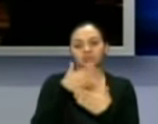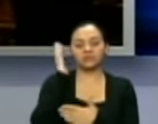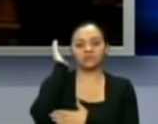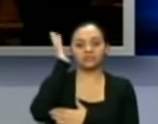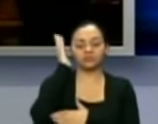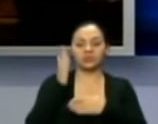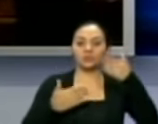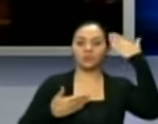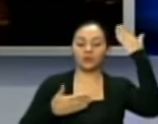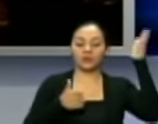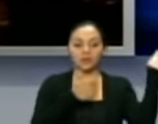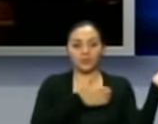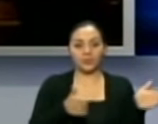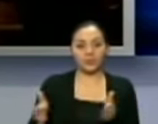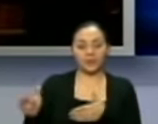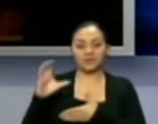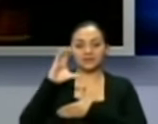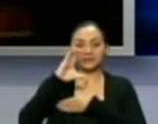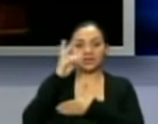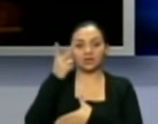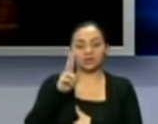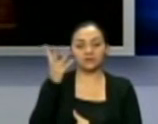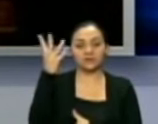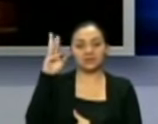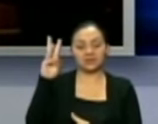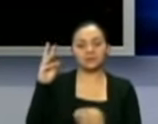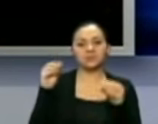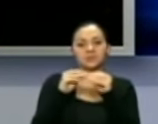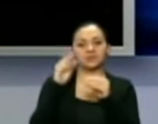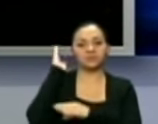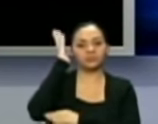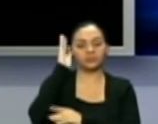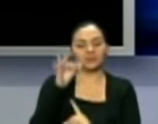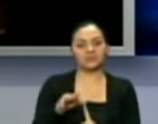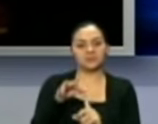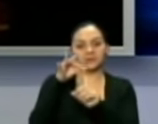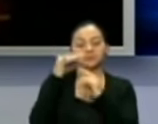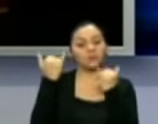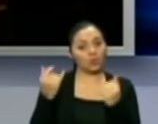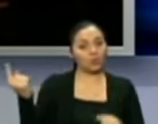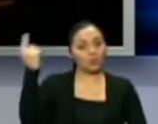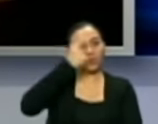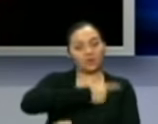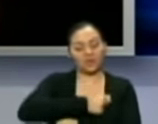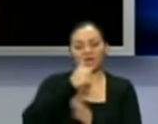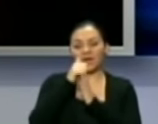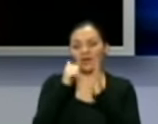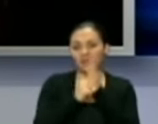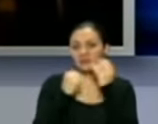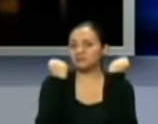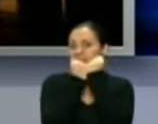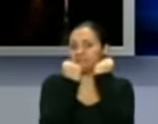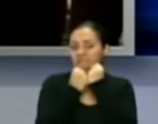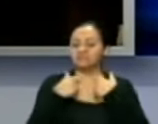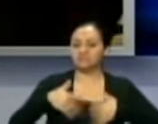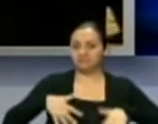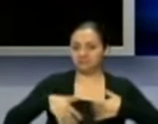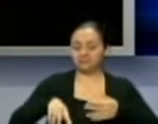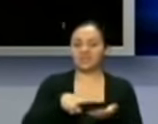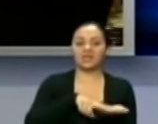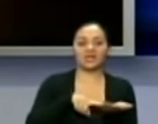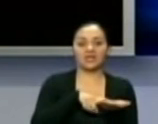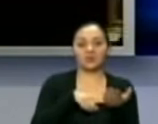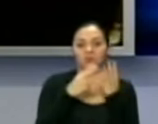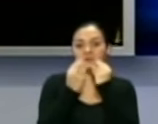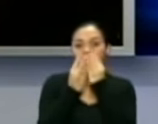declaraciones políticas, plan de acción de CELAC 2016 y declaraciones especiales. Ha sido un día muy agitado, definitivamente. Diferentes reuniones,